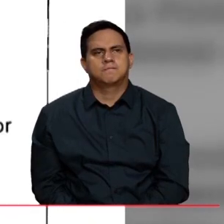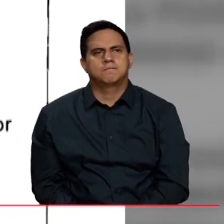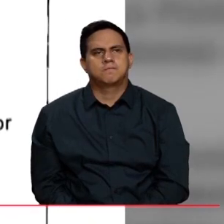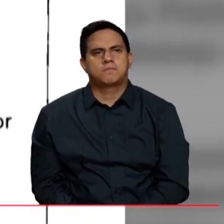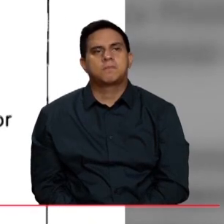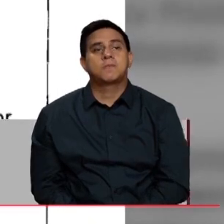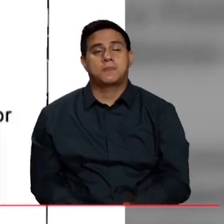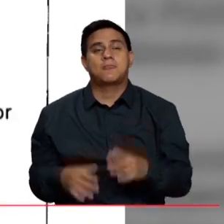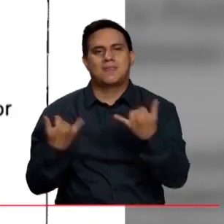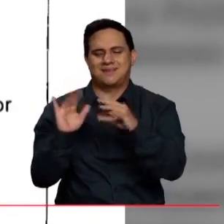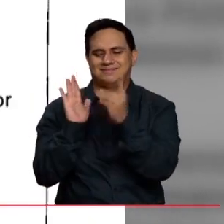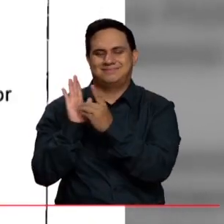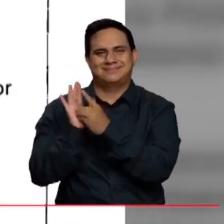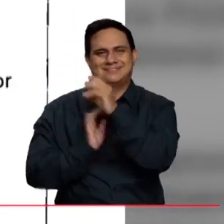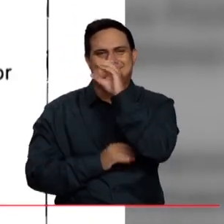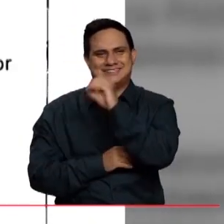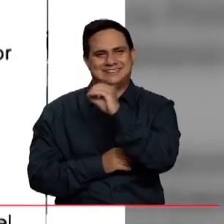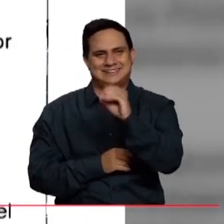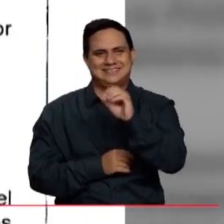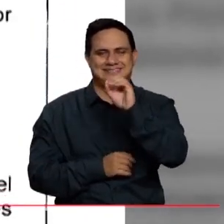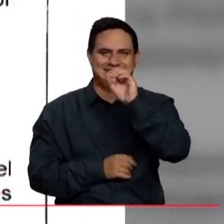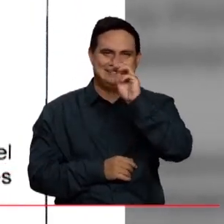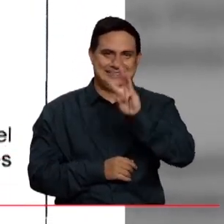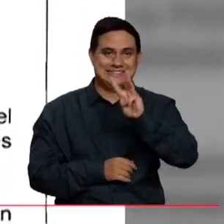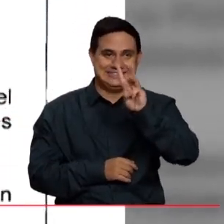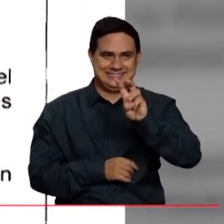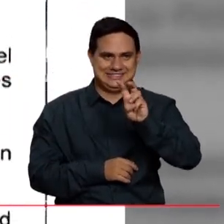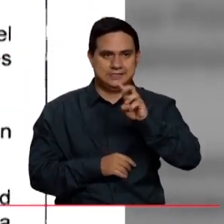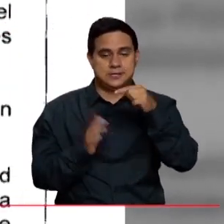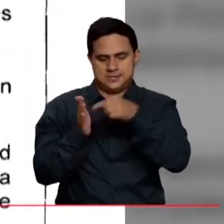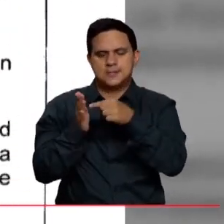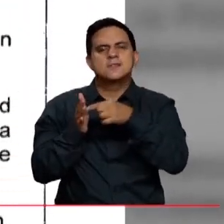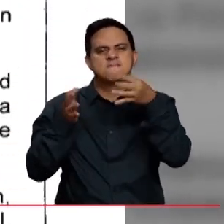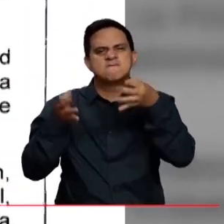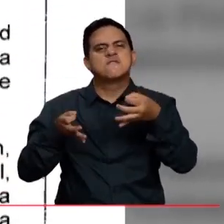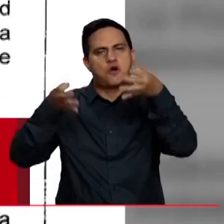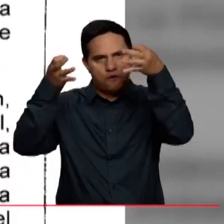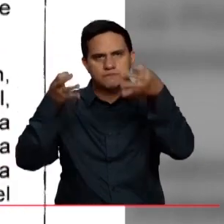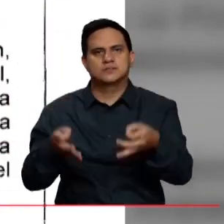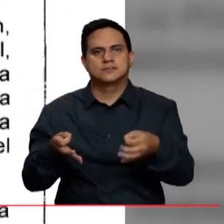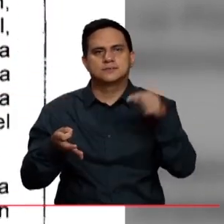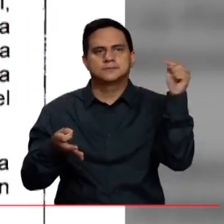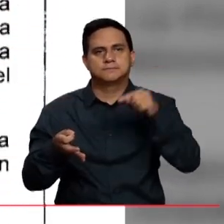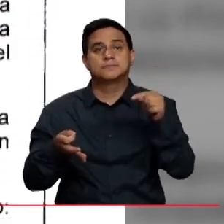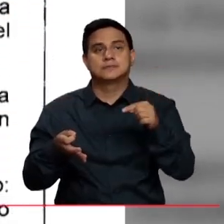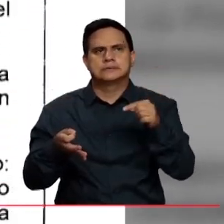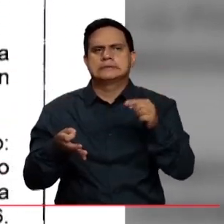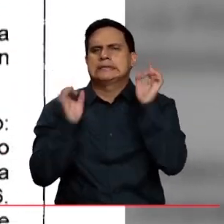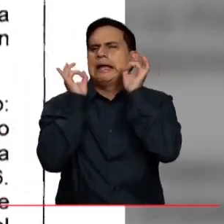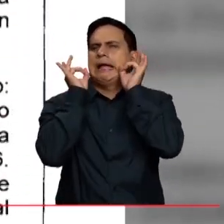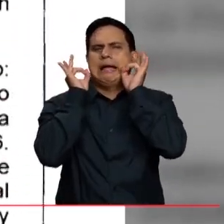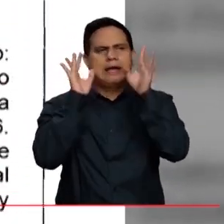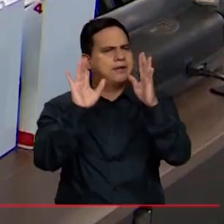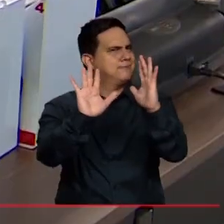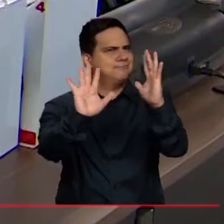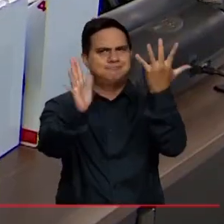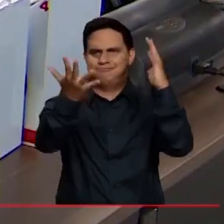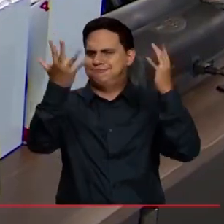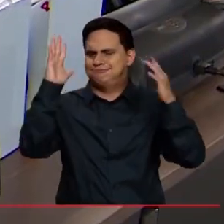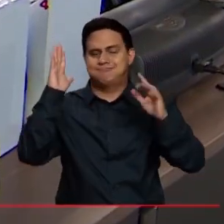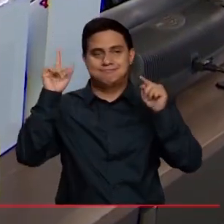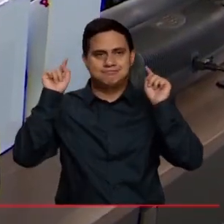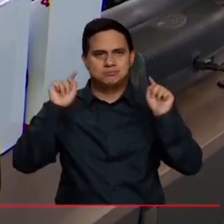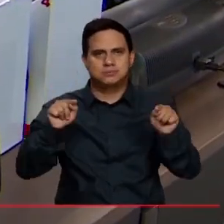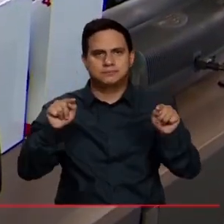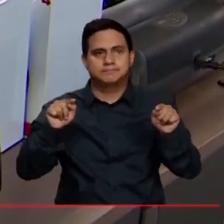Se trata del decreto 0037 del 2024 que oficializa la declaratoria de desastre natural en el territorio nacional como una